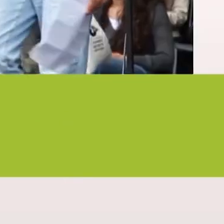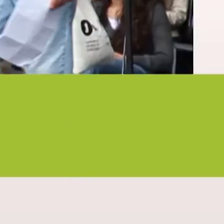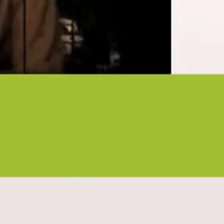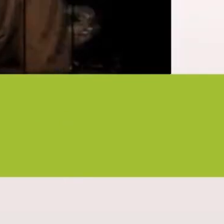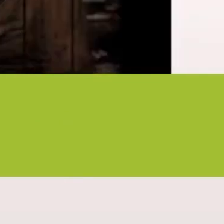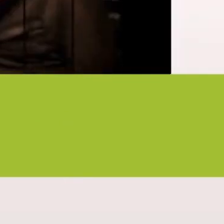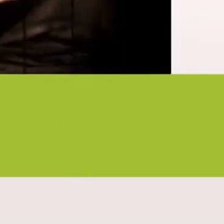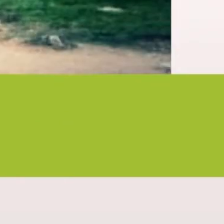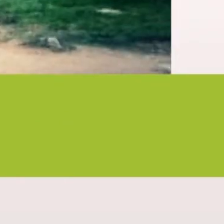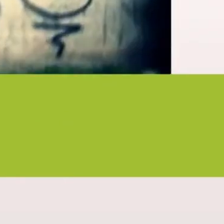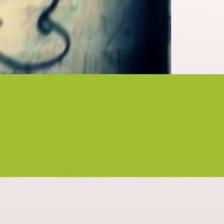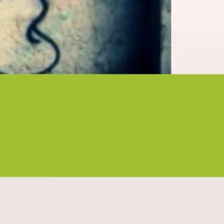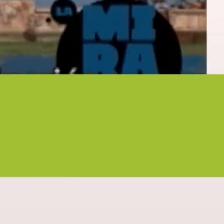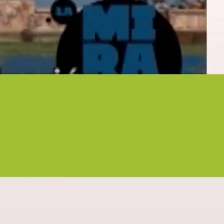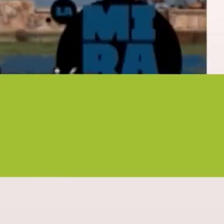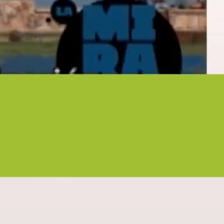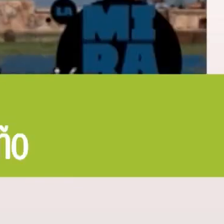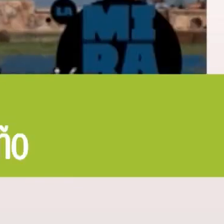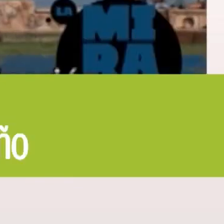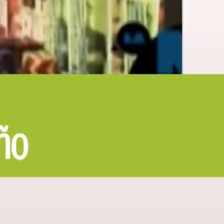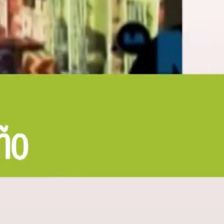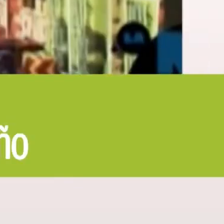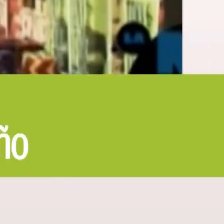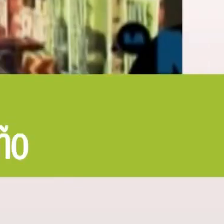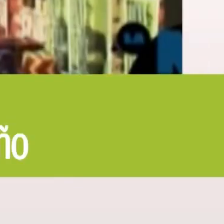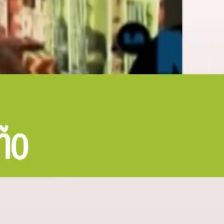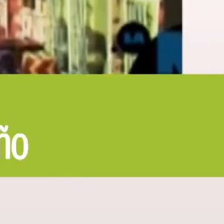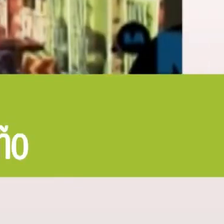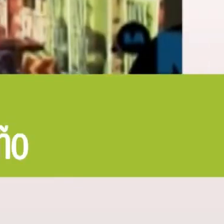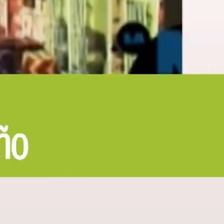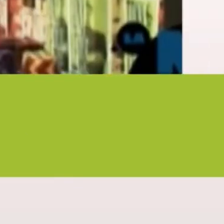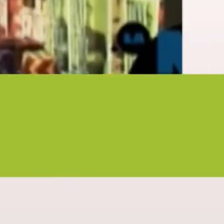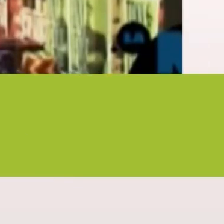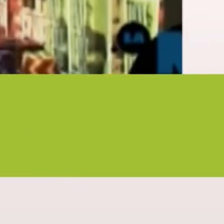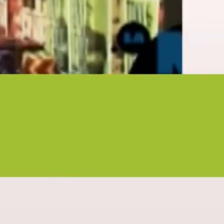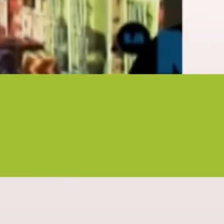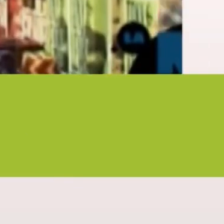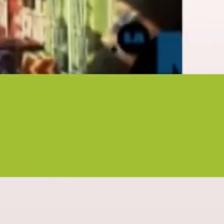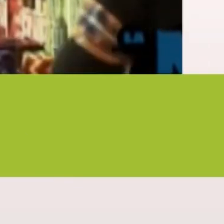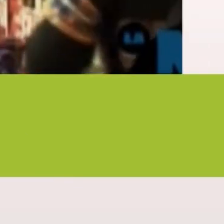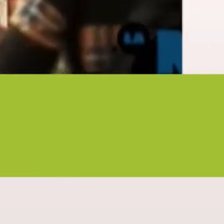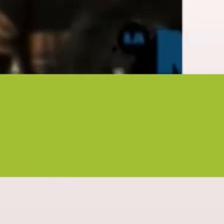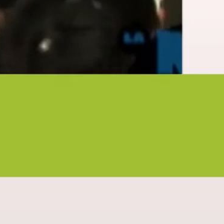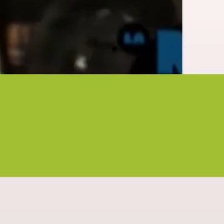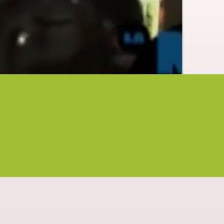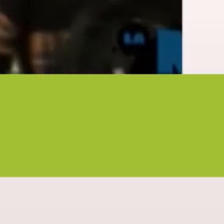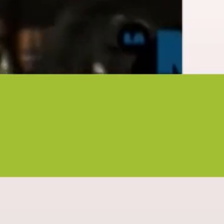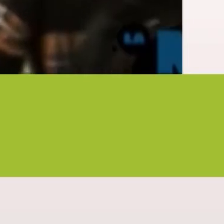Yo creo que las oportunidades de trabajo tienen que ser iguales para todo el mundo. Para todo el mundo. Y es clave de poder hacer cosas en grupo, entre